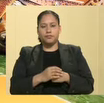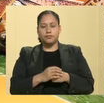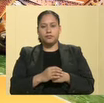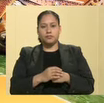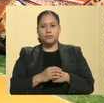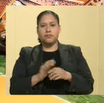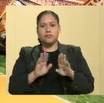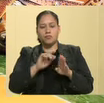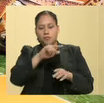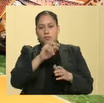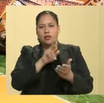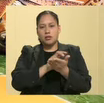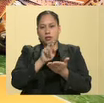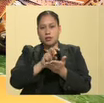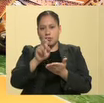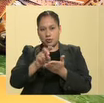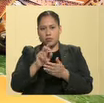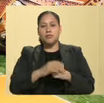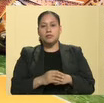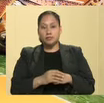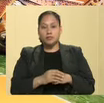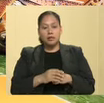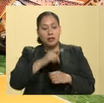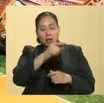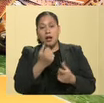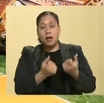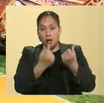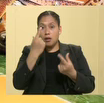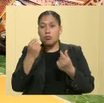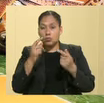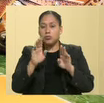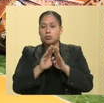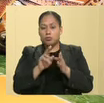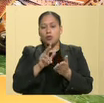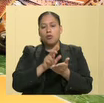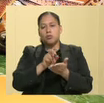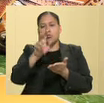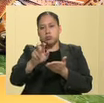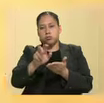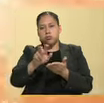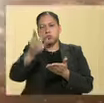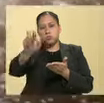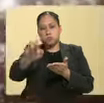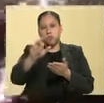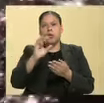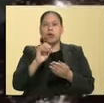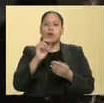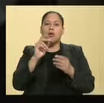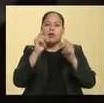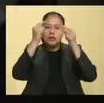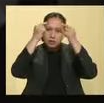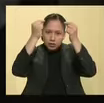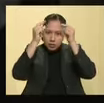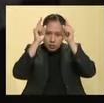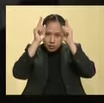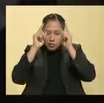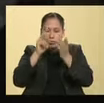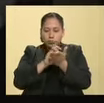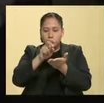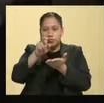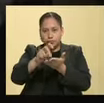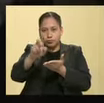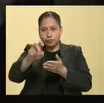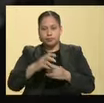que son chapulines. Sí, hay algunos, ¿verdad? Saltamontes o grillos, en